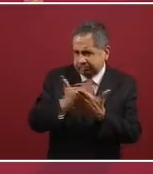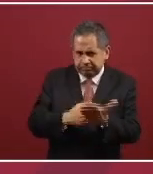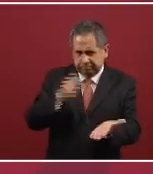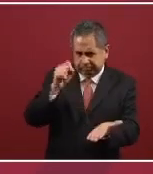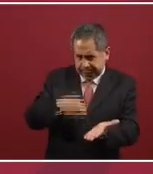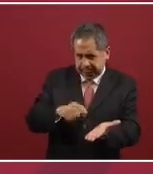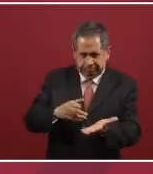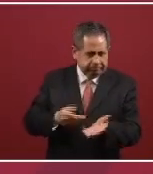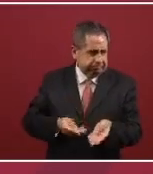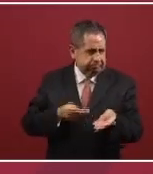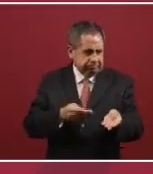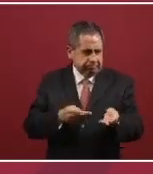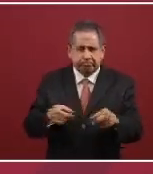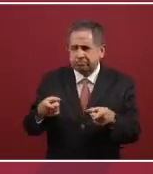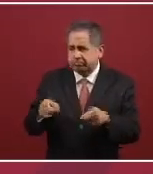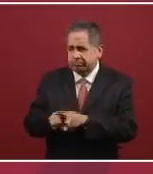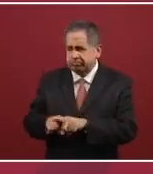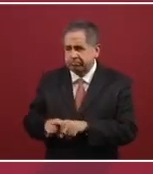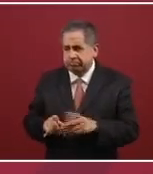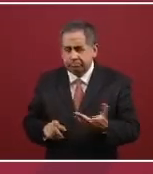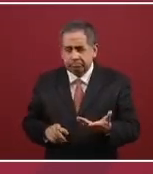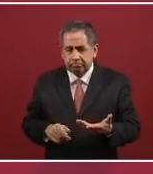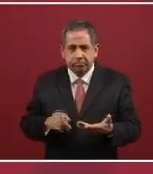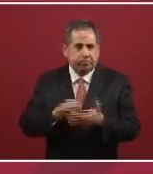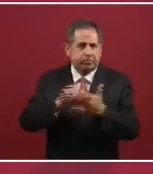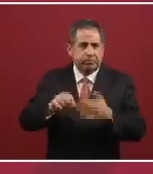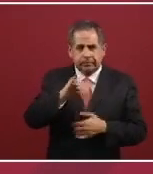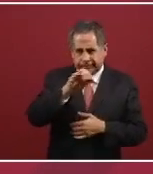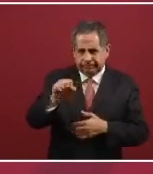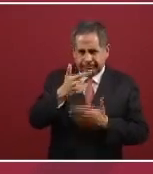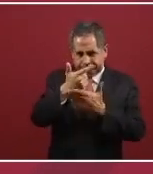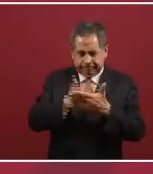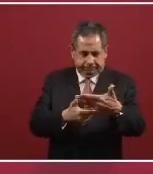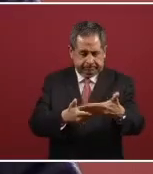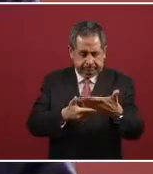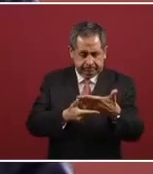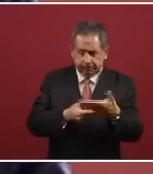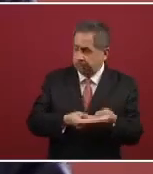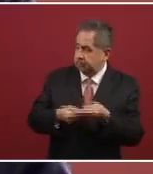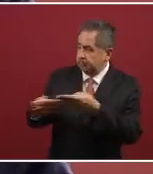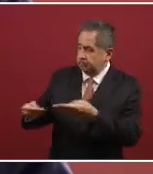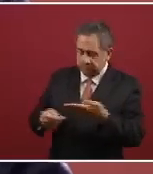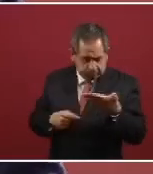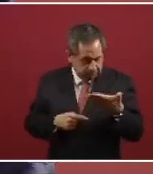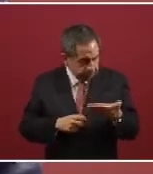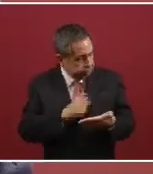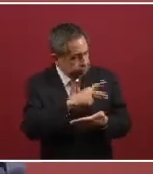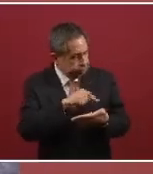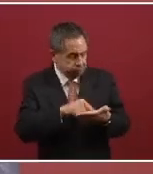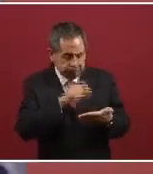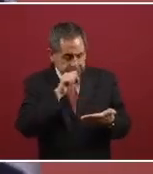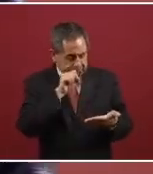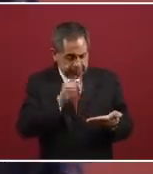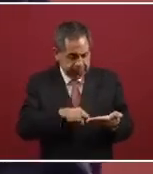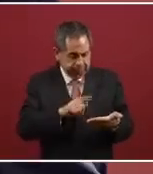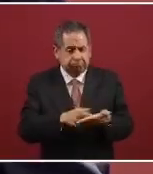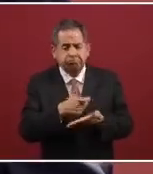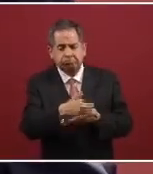que de ese padrón se sacara a los